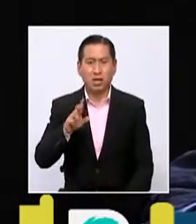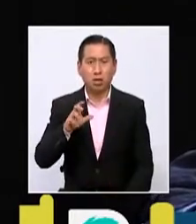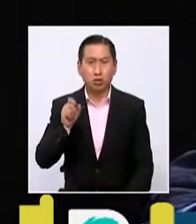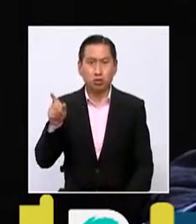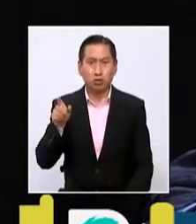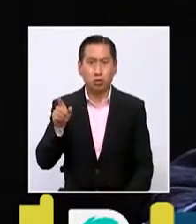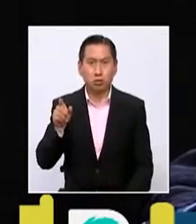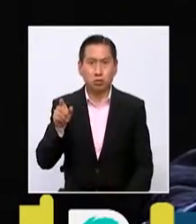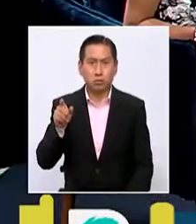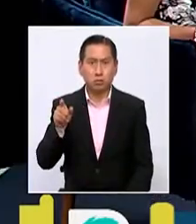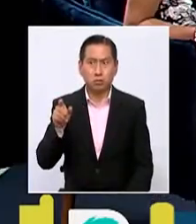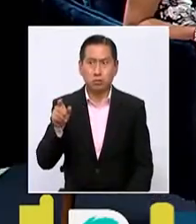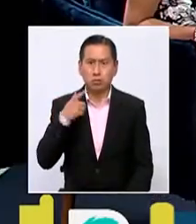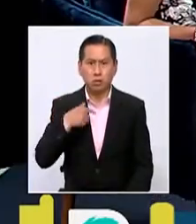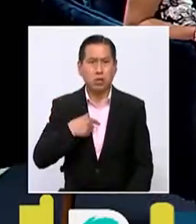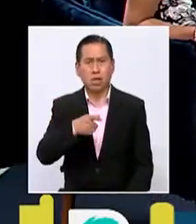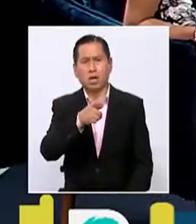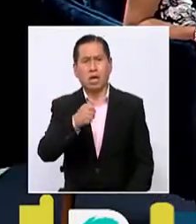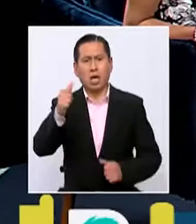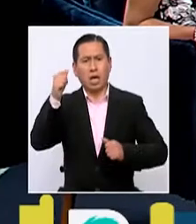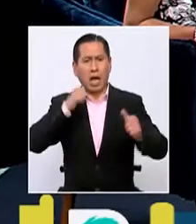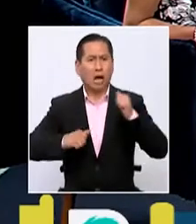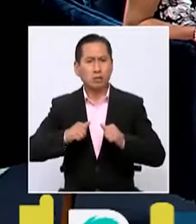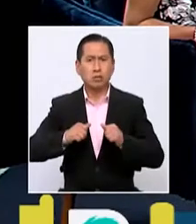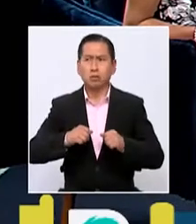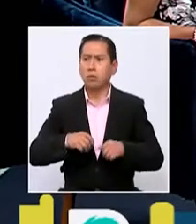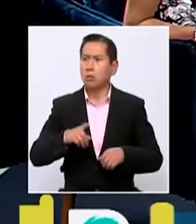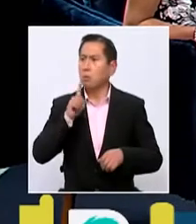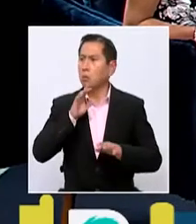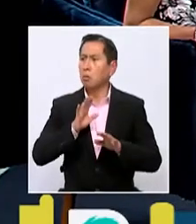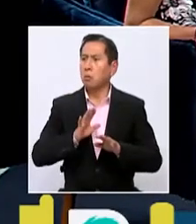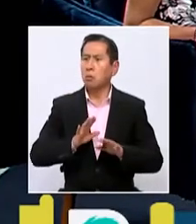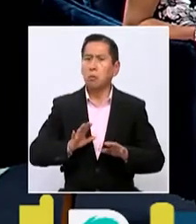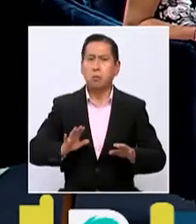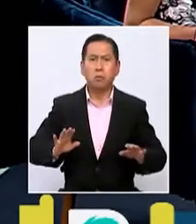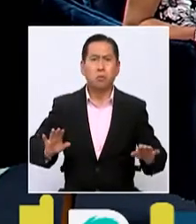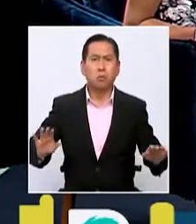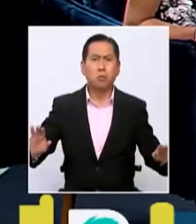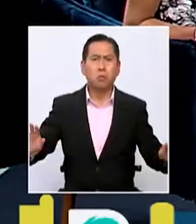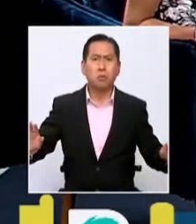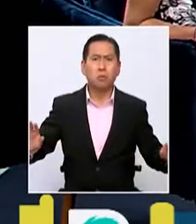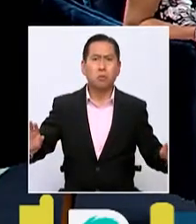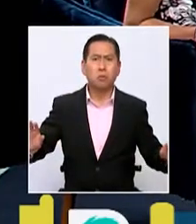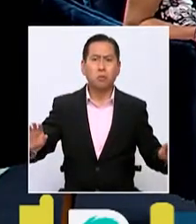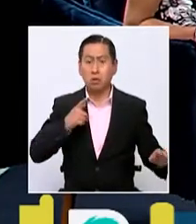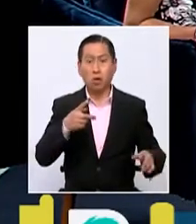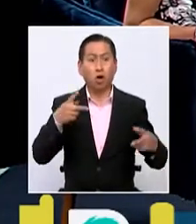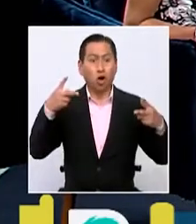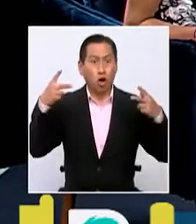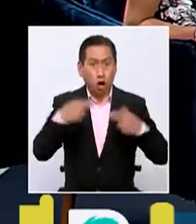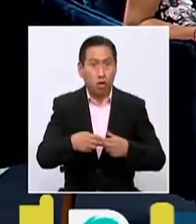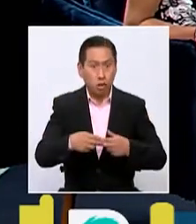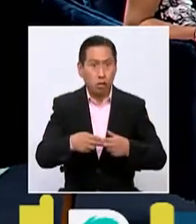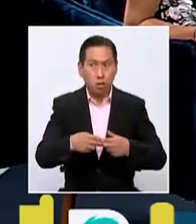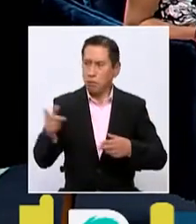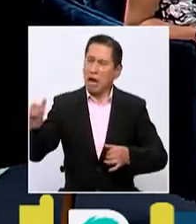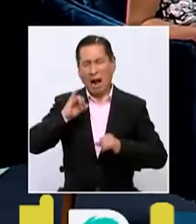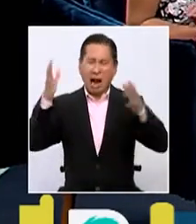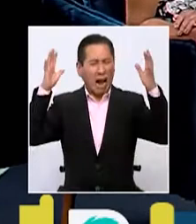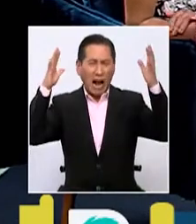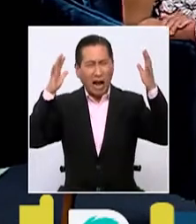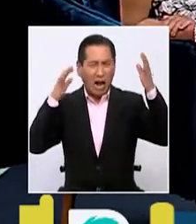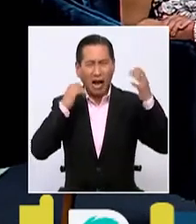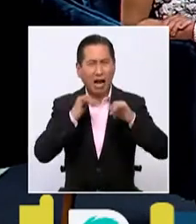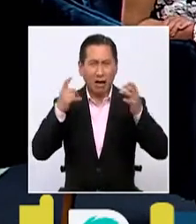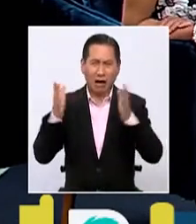Sur, dice acción, no suena una mosca. Y cuando dicen corten, empiezan a hablar, a